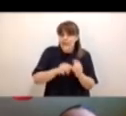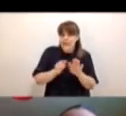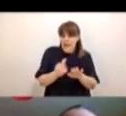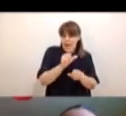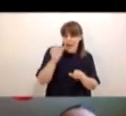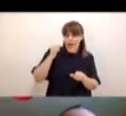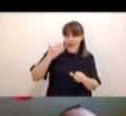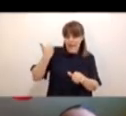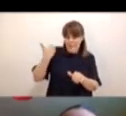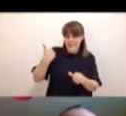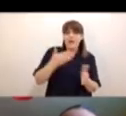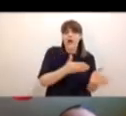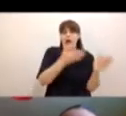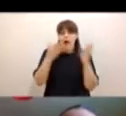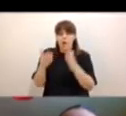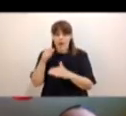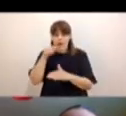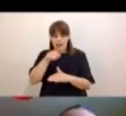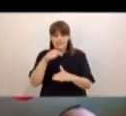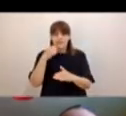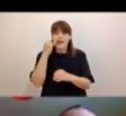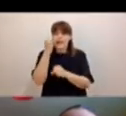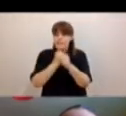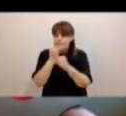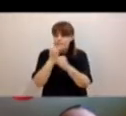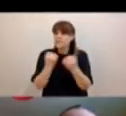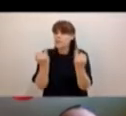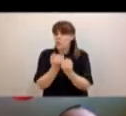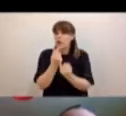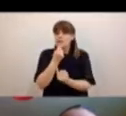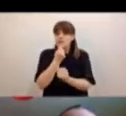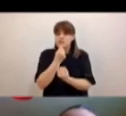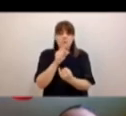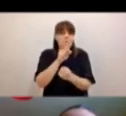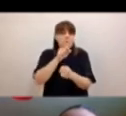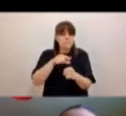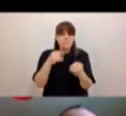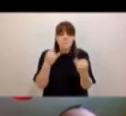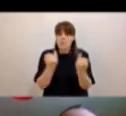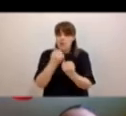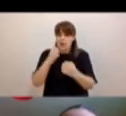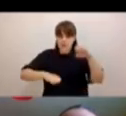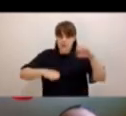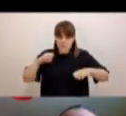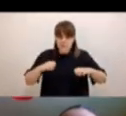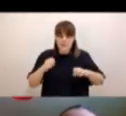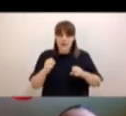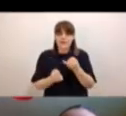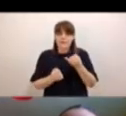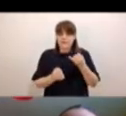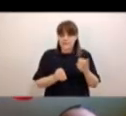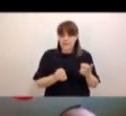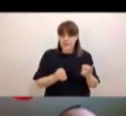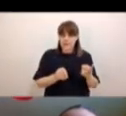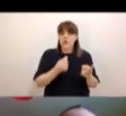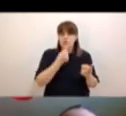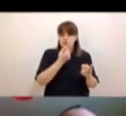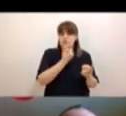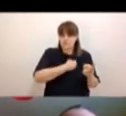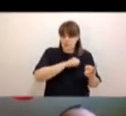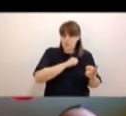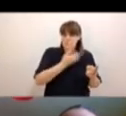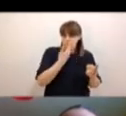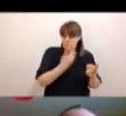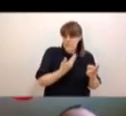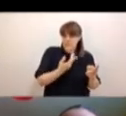este es un estudio que se hizo en niños de la misma edad pero del lado izquierdo están niños saludables y del lado